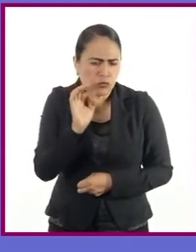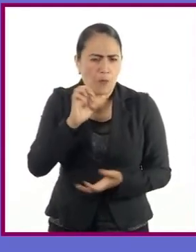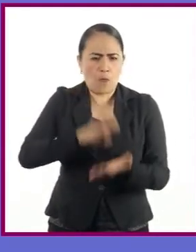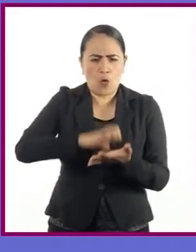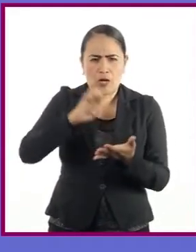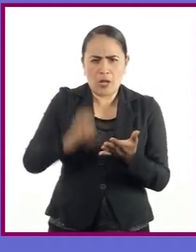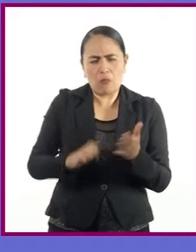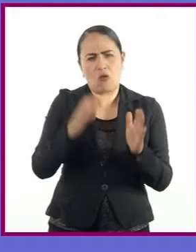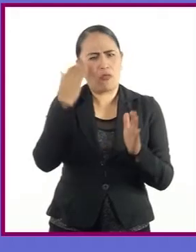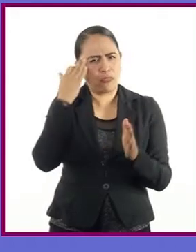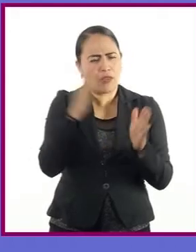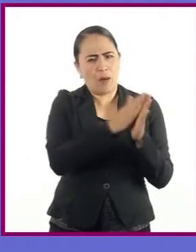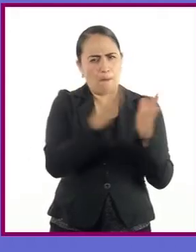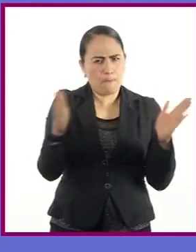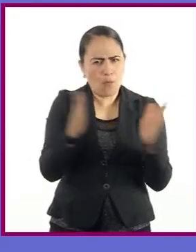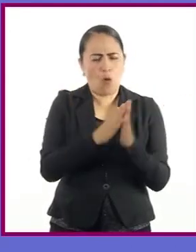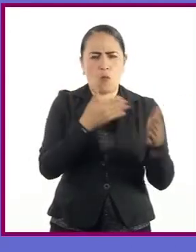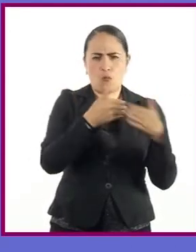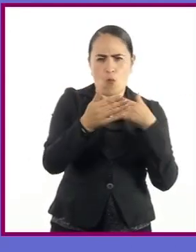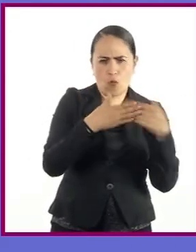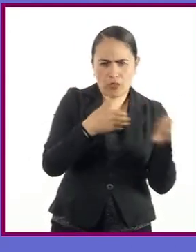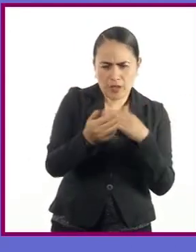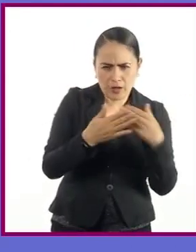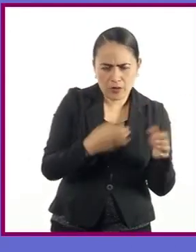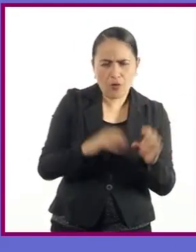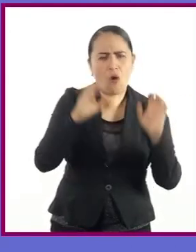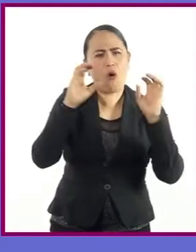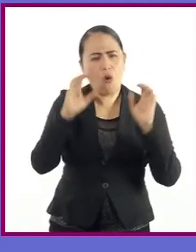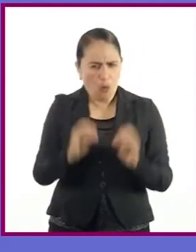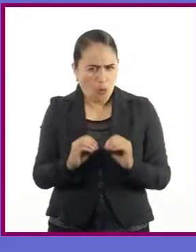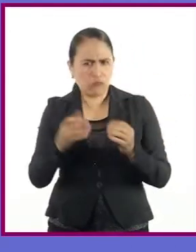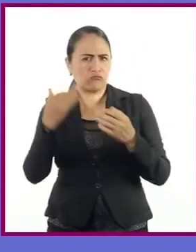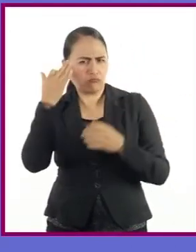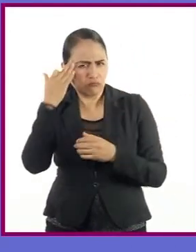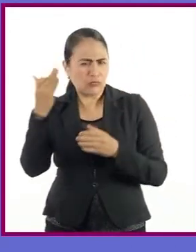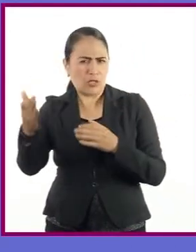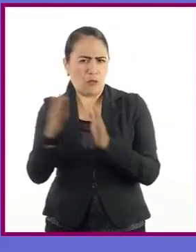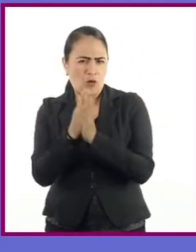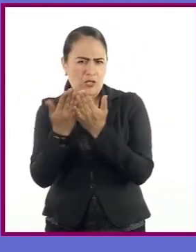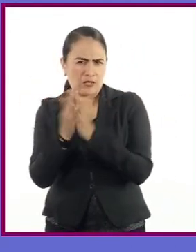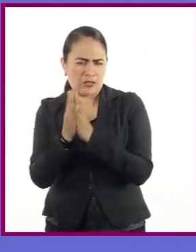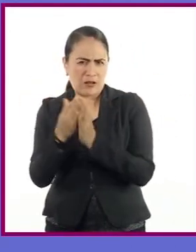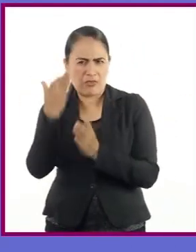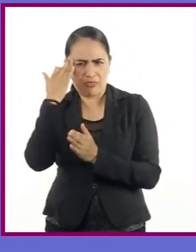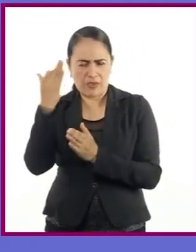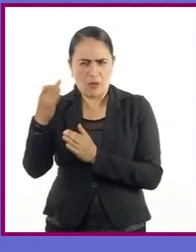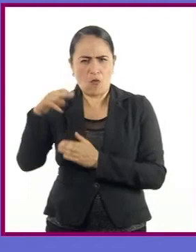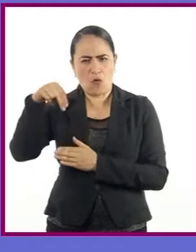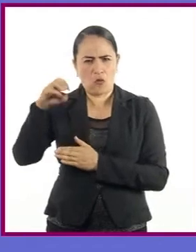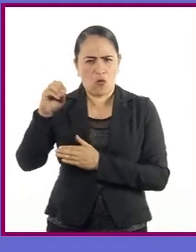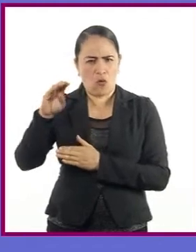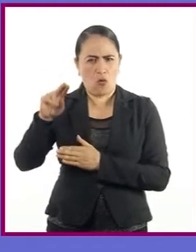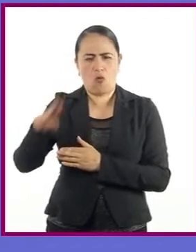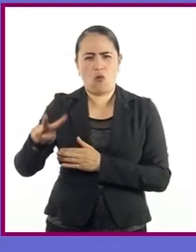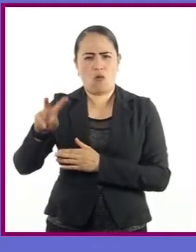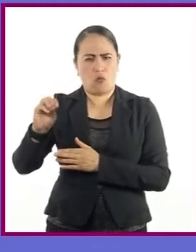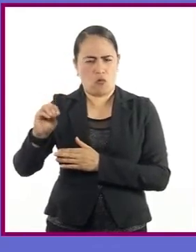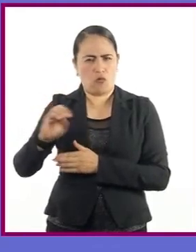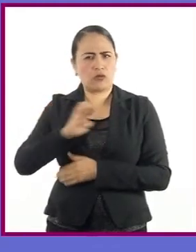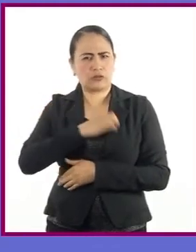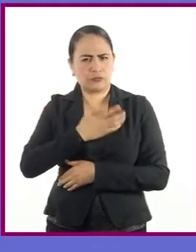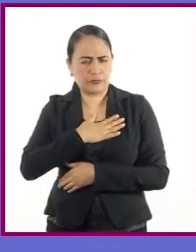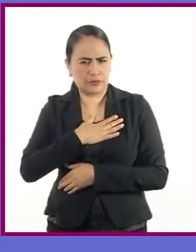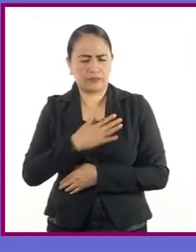literatura contemporánea, o si prefieren, uno maduro como la literatura novohispana. Después,